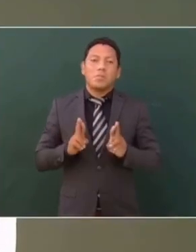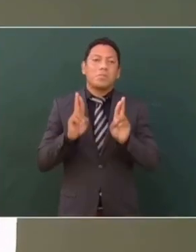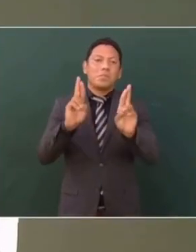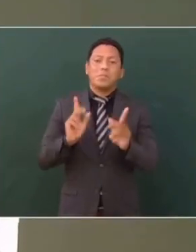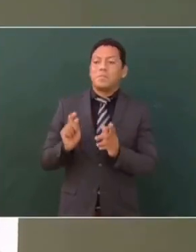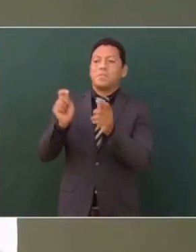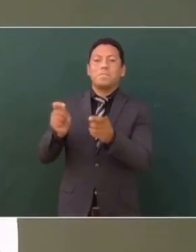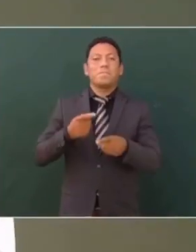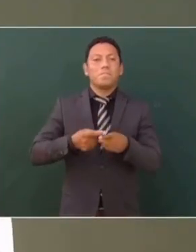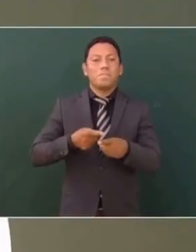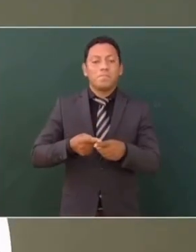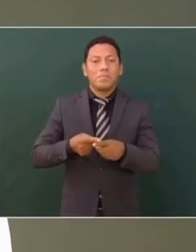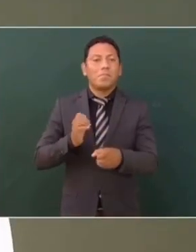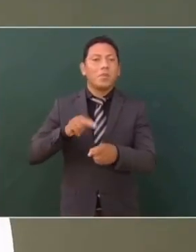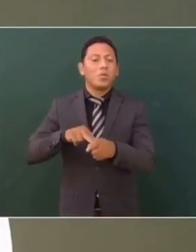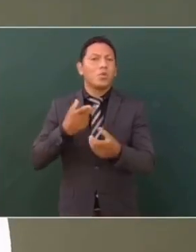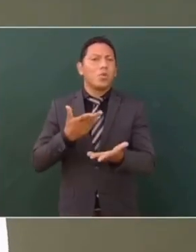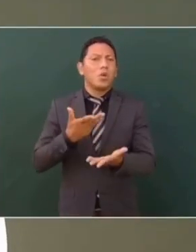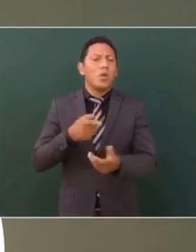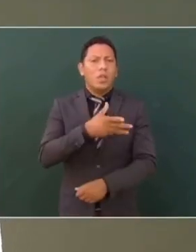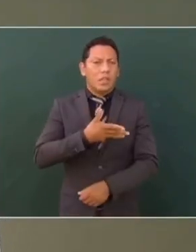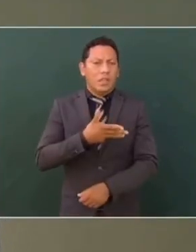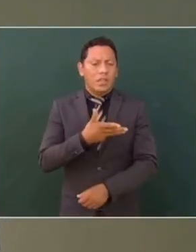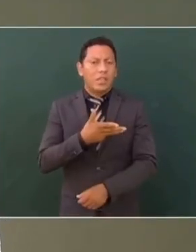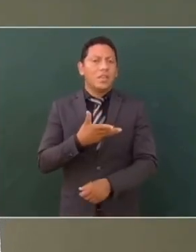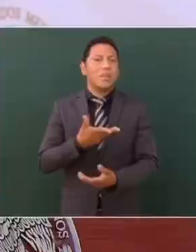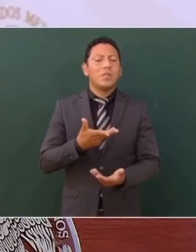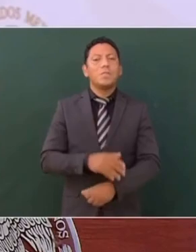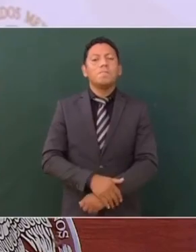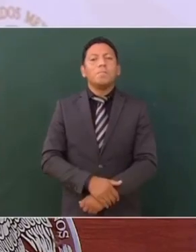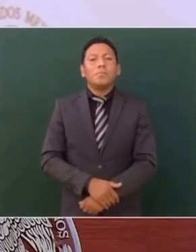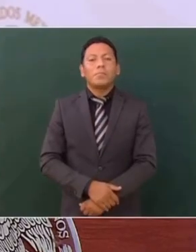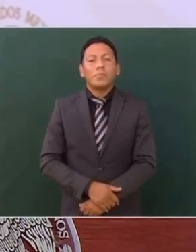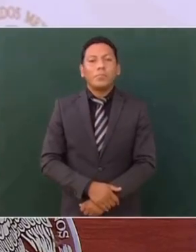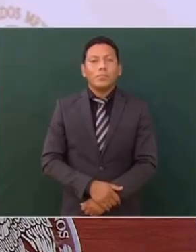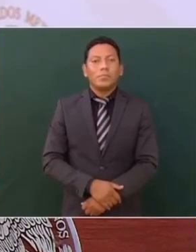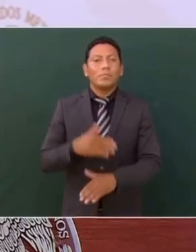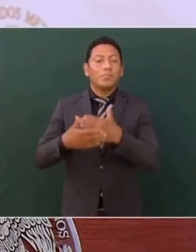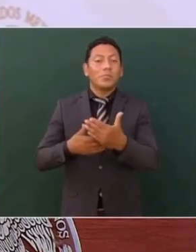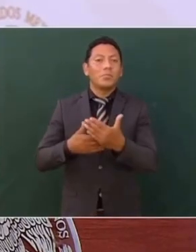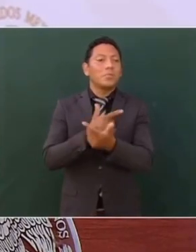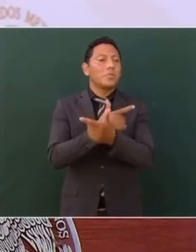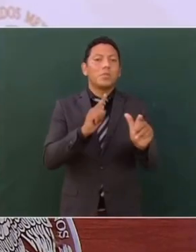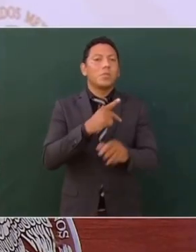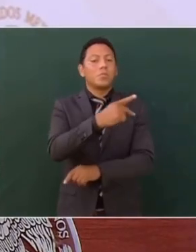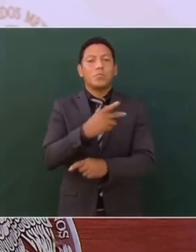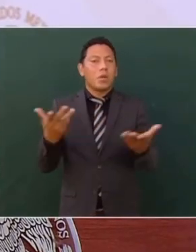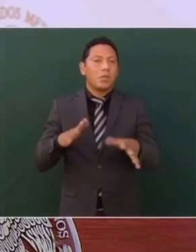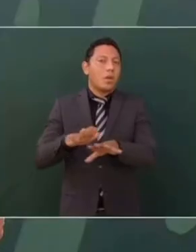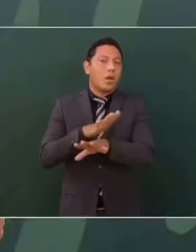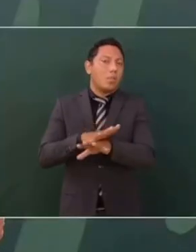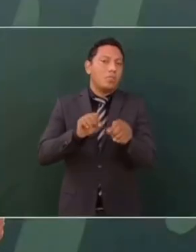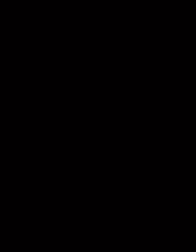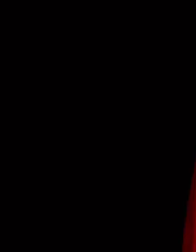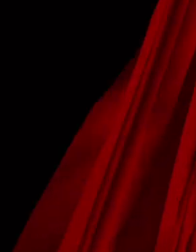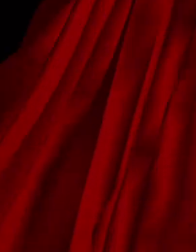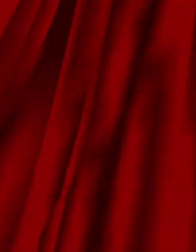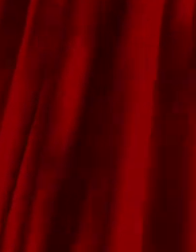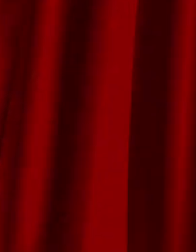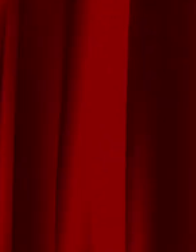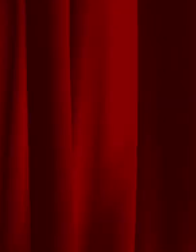representarnos en lo que corresponde al movimiento progresista, liberal, con dimensión social.